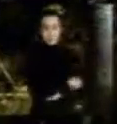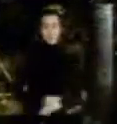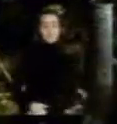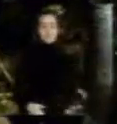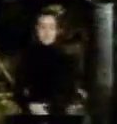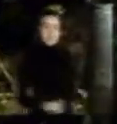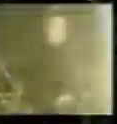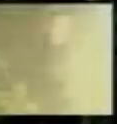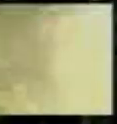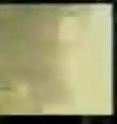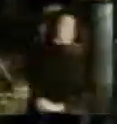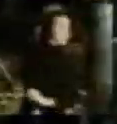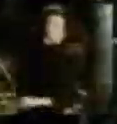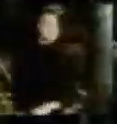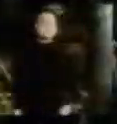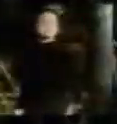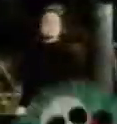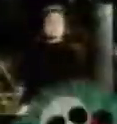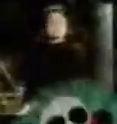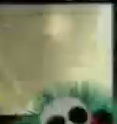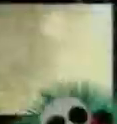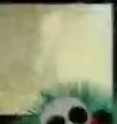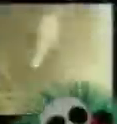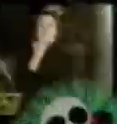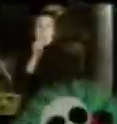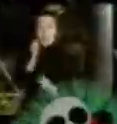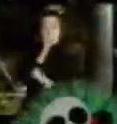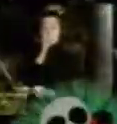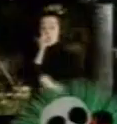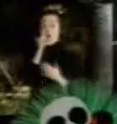apoyar. Si en estos micros no puedo cantar,